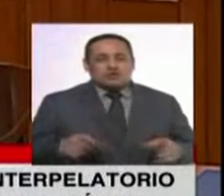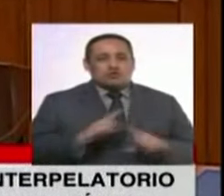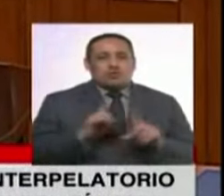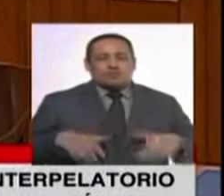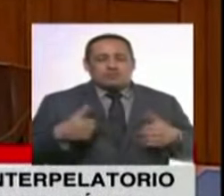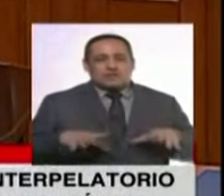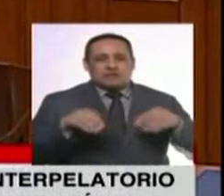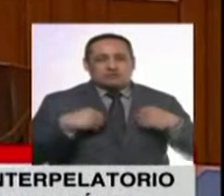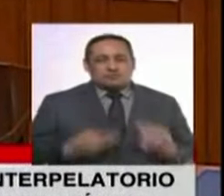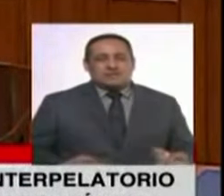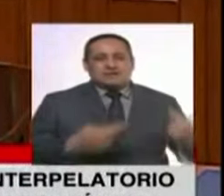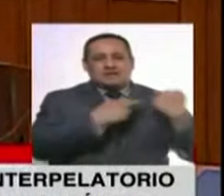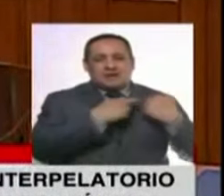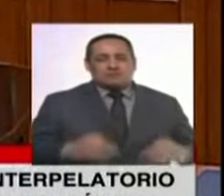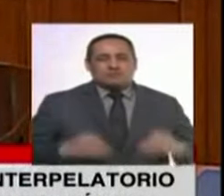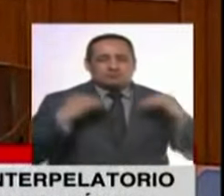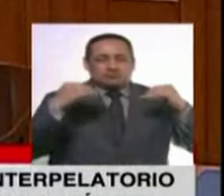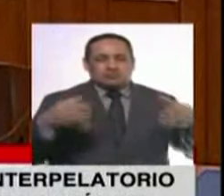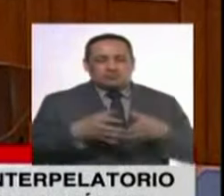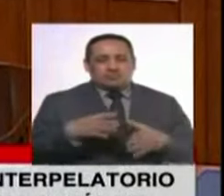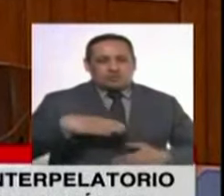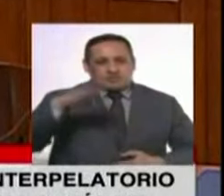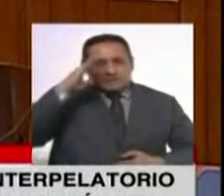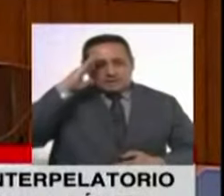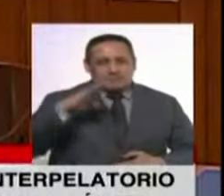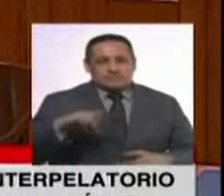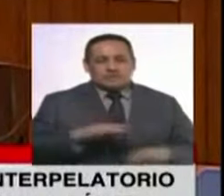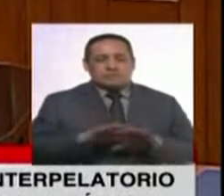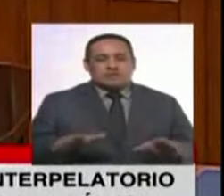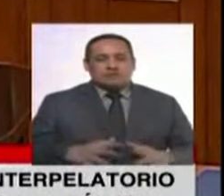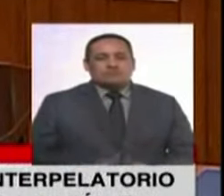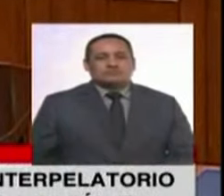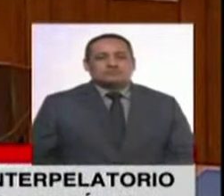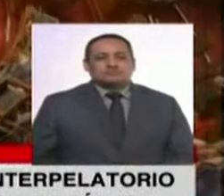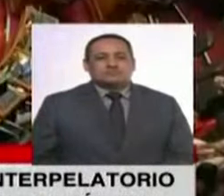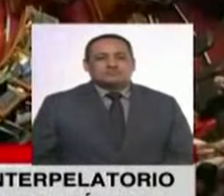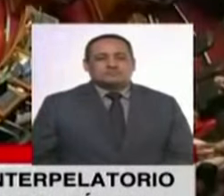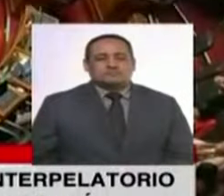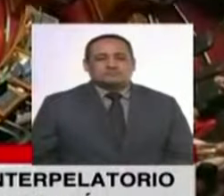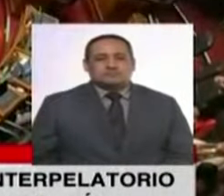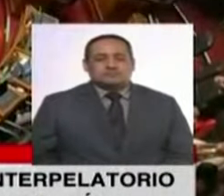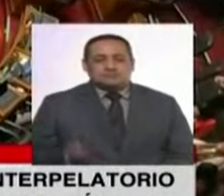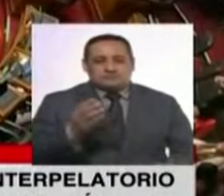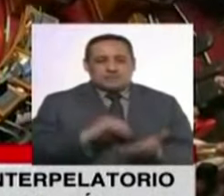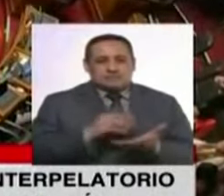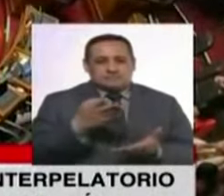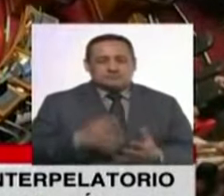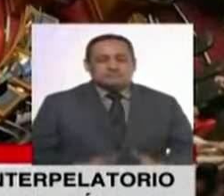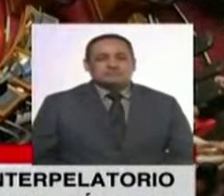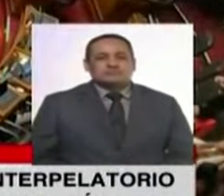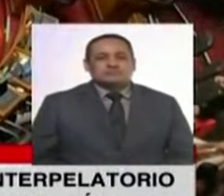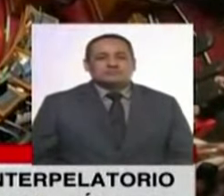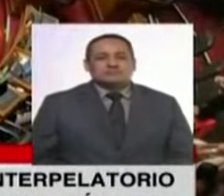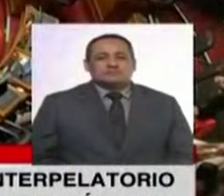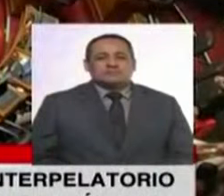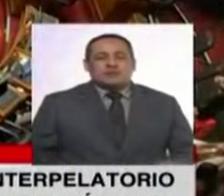pueden asumir cargos en el alto mando policial determinado con la respuesta señorita siguiente pregunta